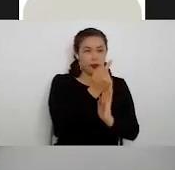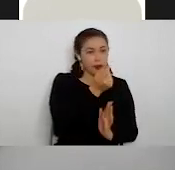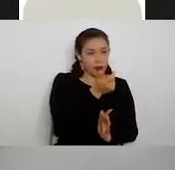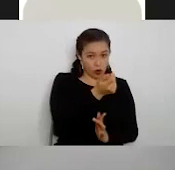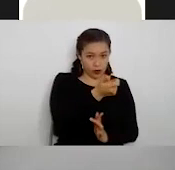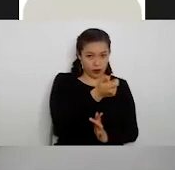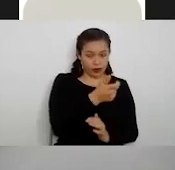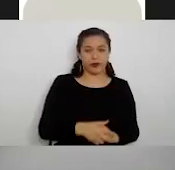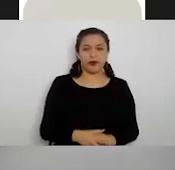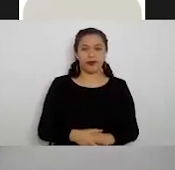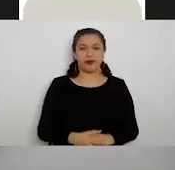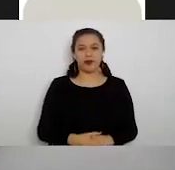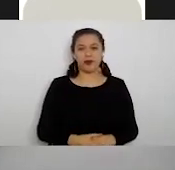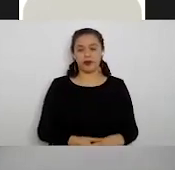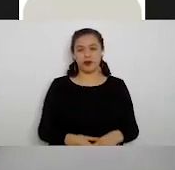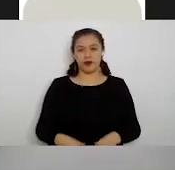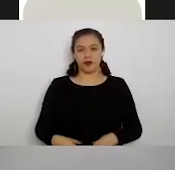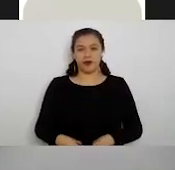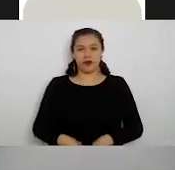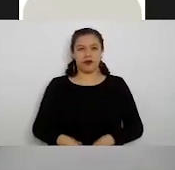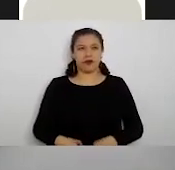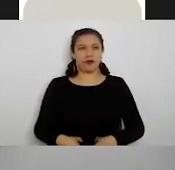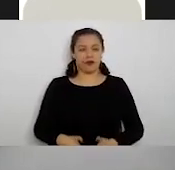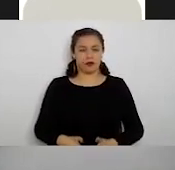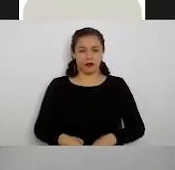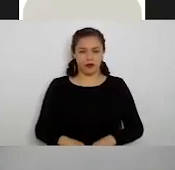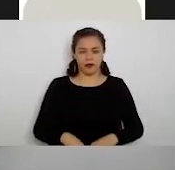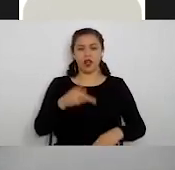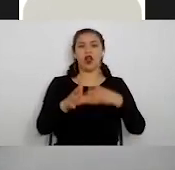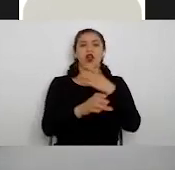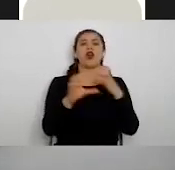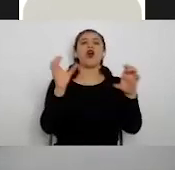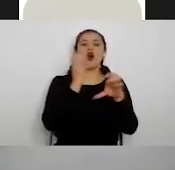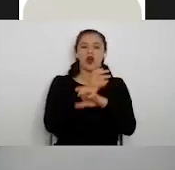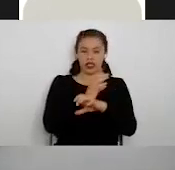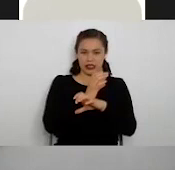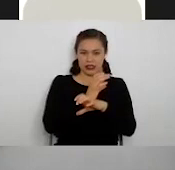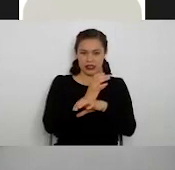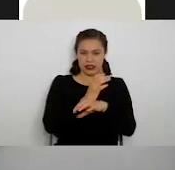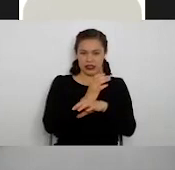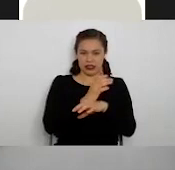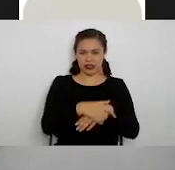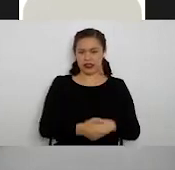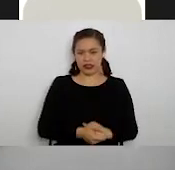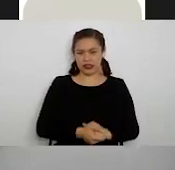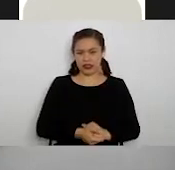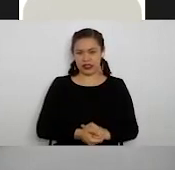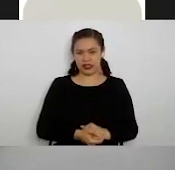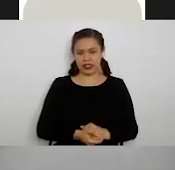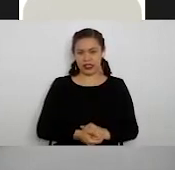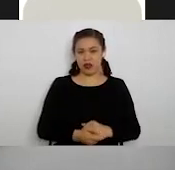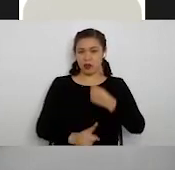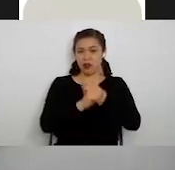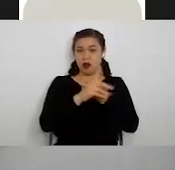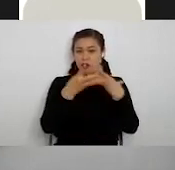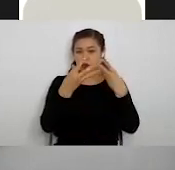pero tiene algunos elementos que podrían darnos que puede no ser tan problemático,